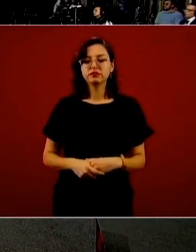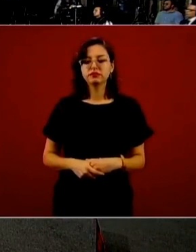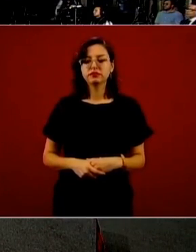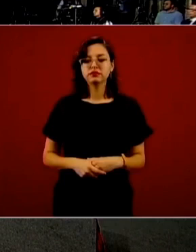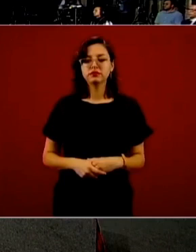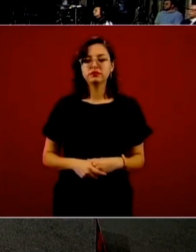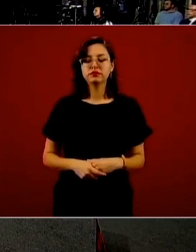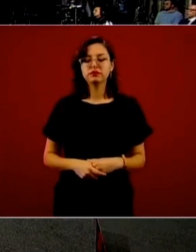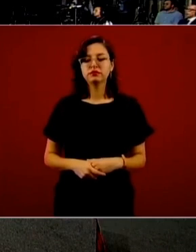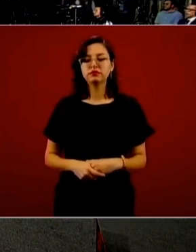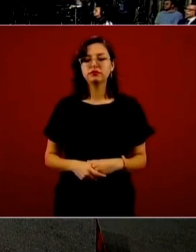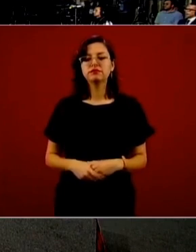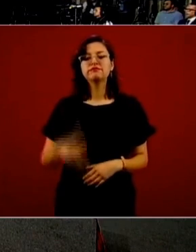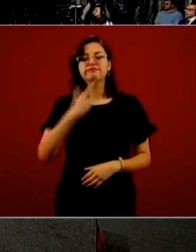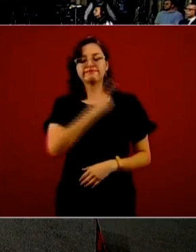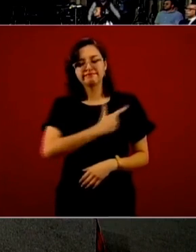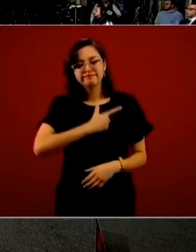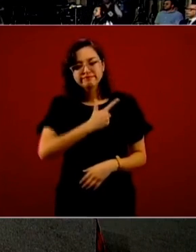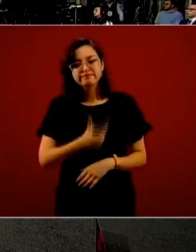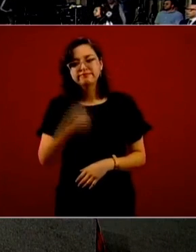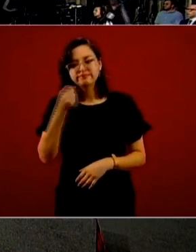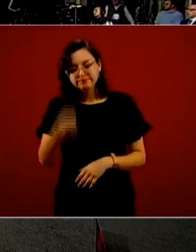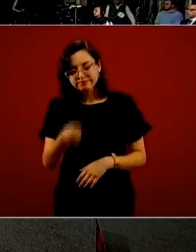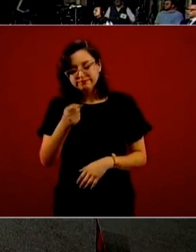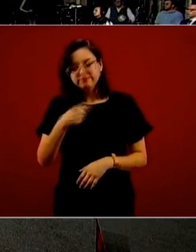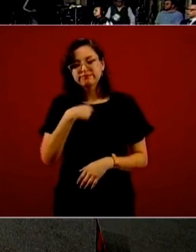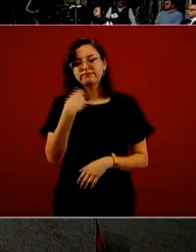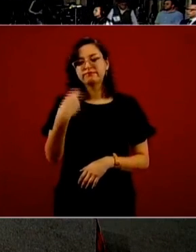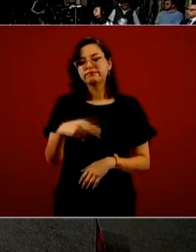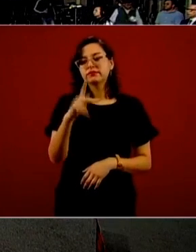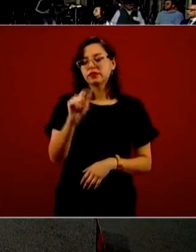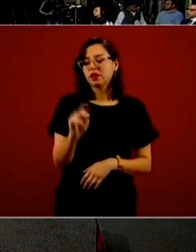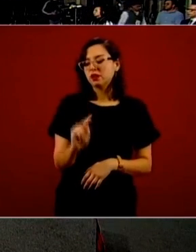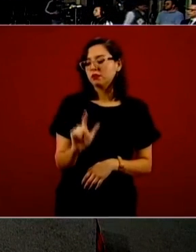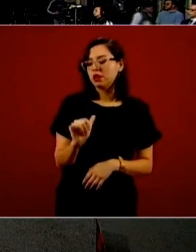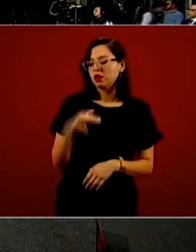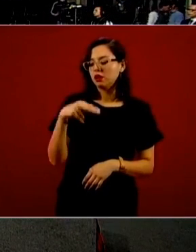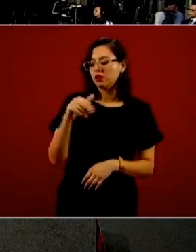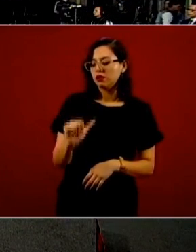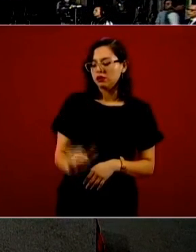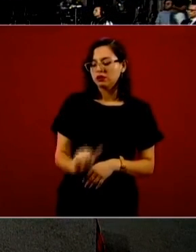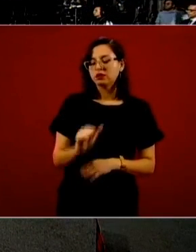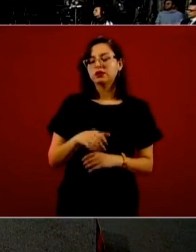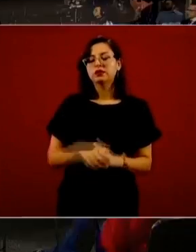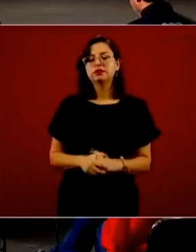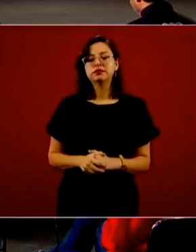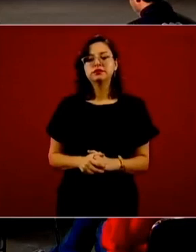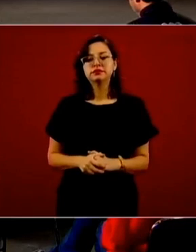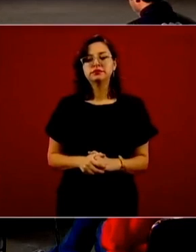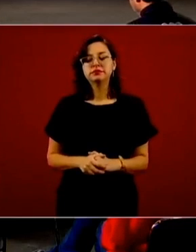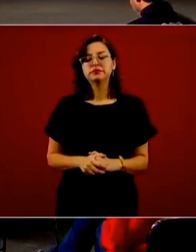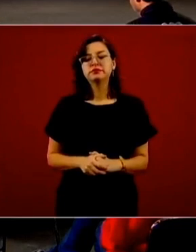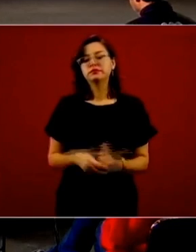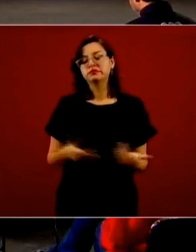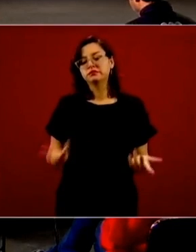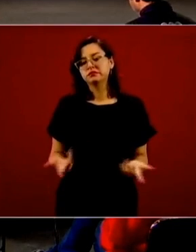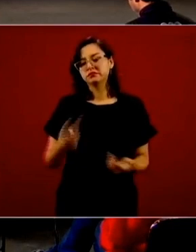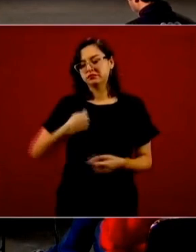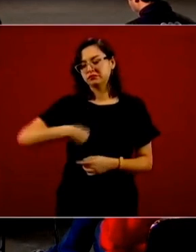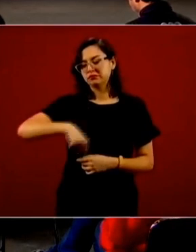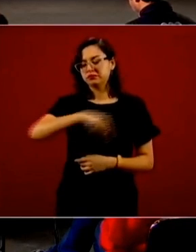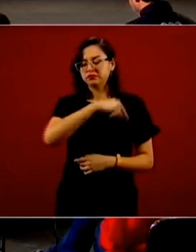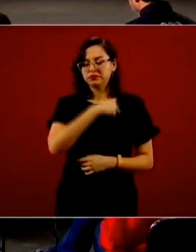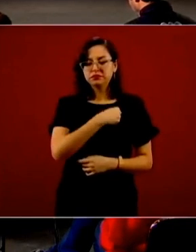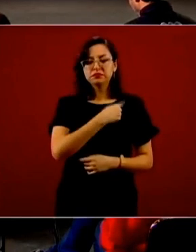Justo saludarle, Paulina Manzano del Observatorio de Información, Medio Multimedia y Asociación Civil. Nos encontramos elaborando mediante el